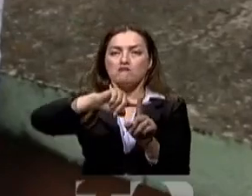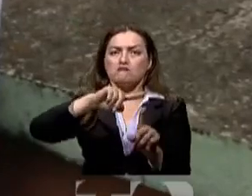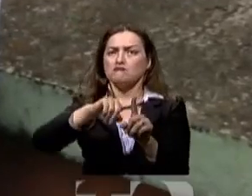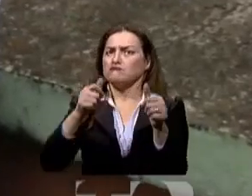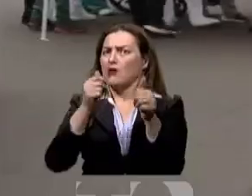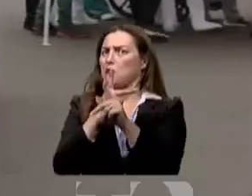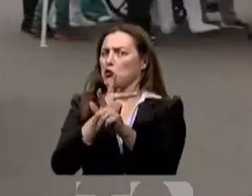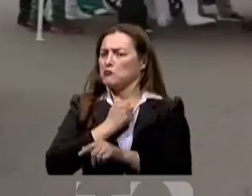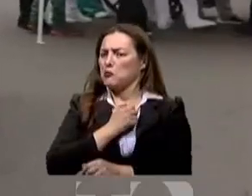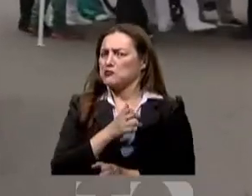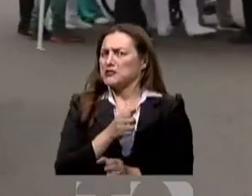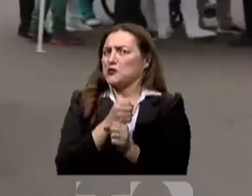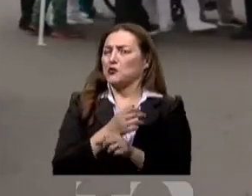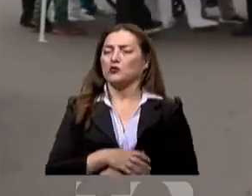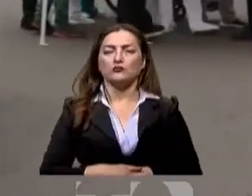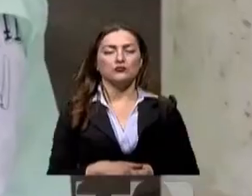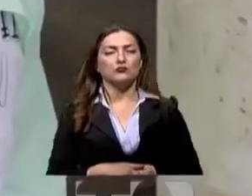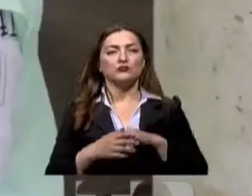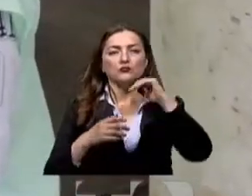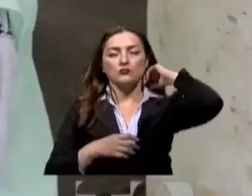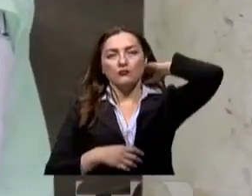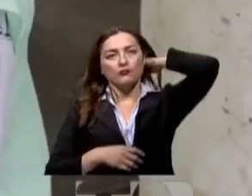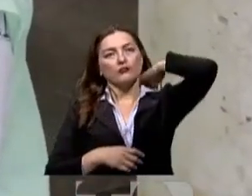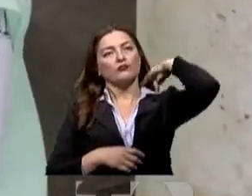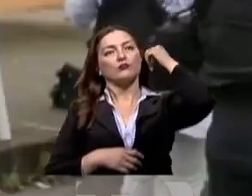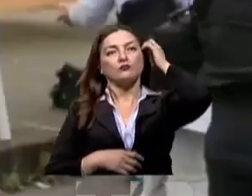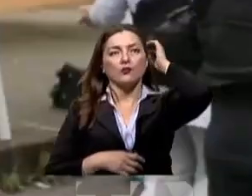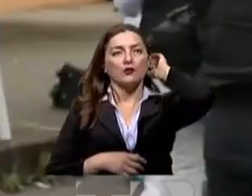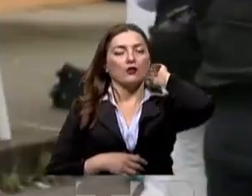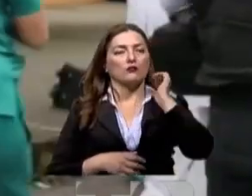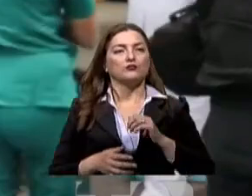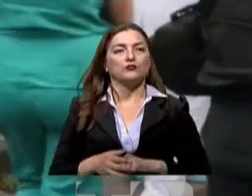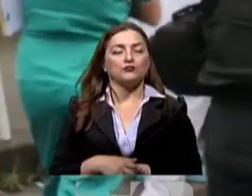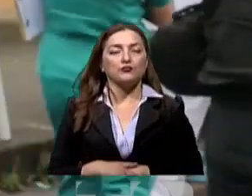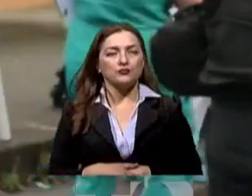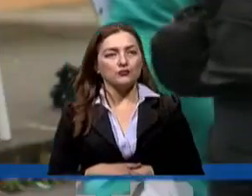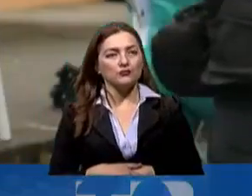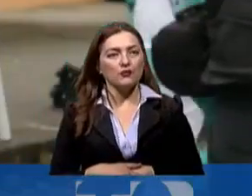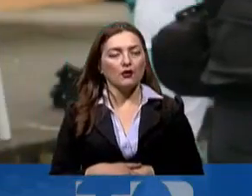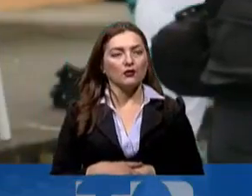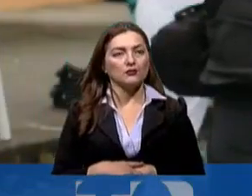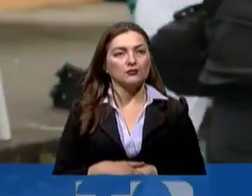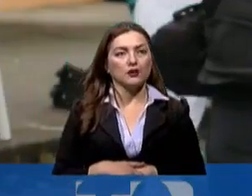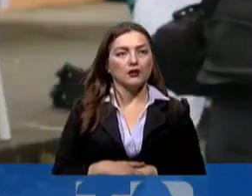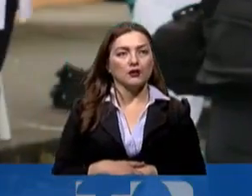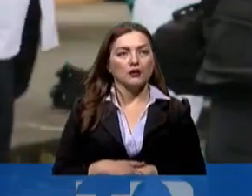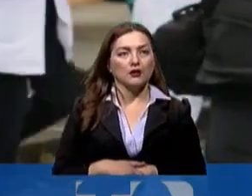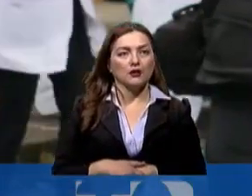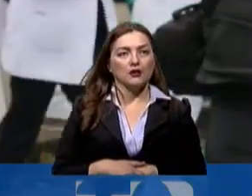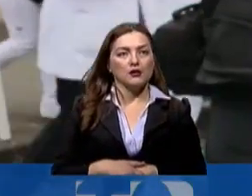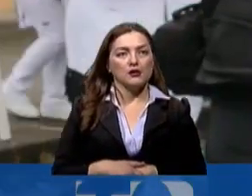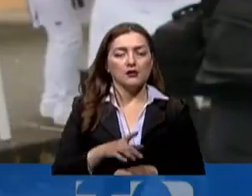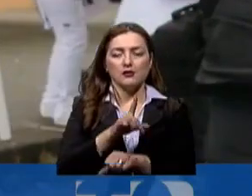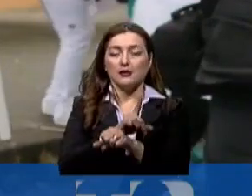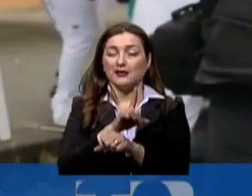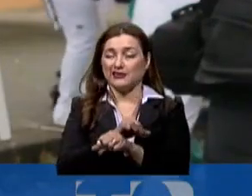para la protección y aseguramiento de las operaciones sanitarias. Es lo que deben emplear los señores médicos profesionales